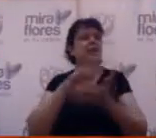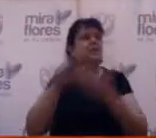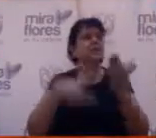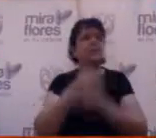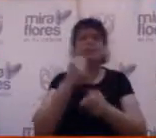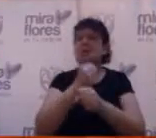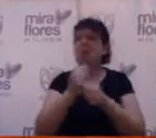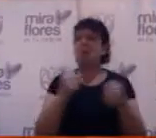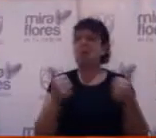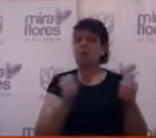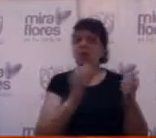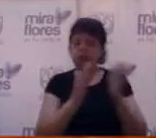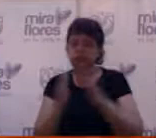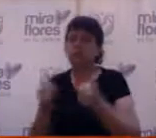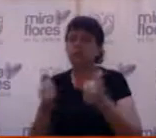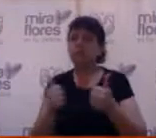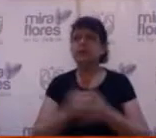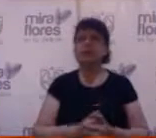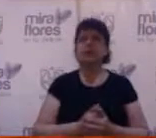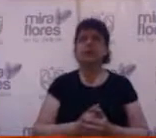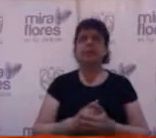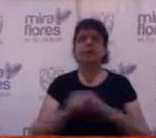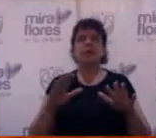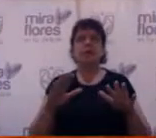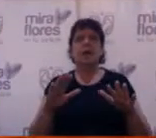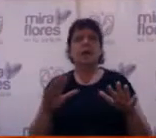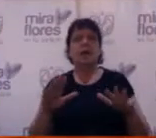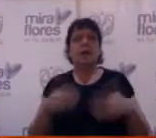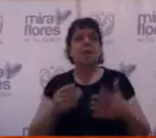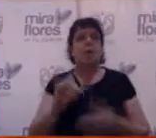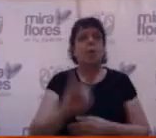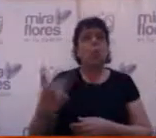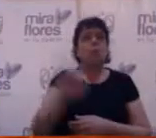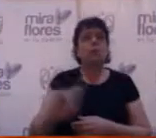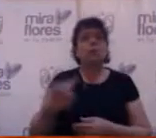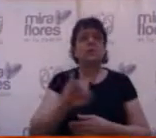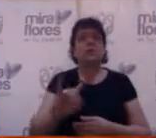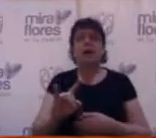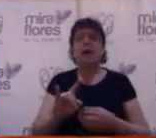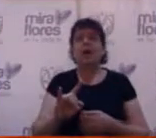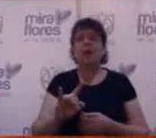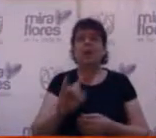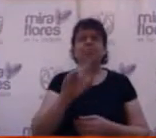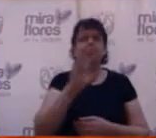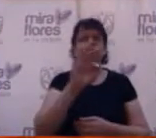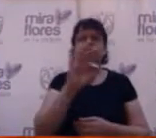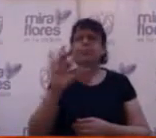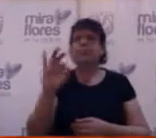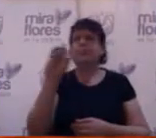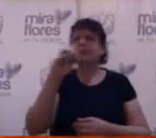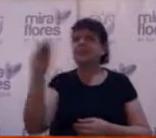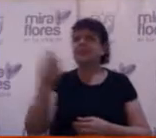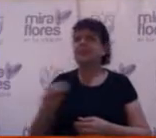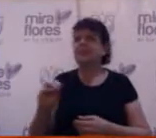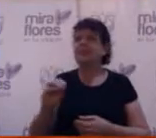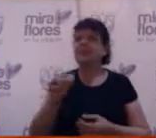en la gestión. Haber ejecutado 96% del presupuesto es realmente una cifra